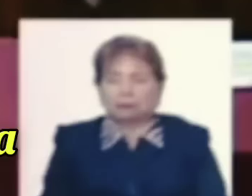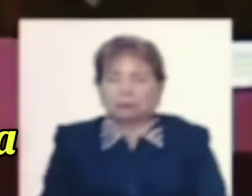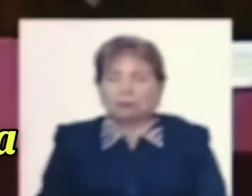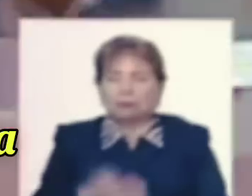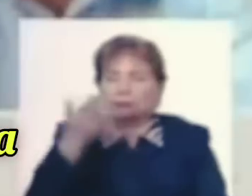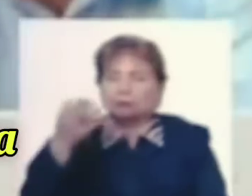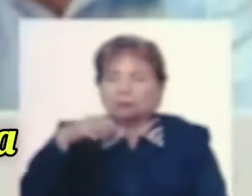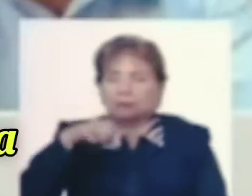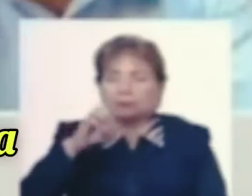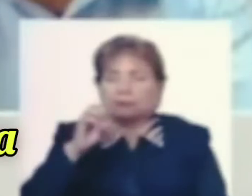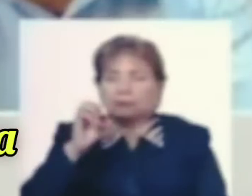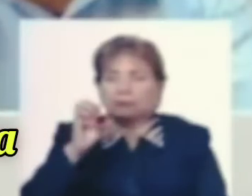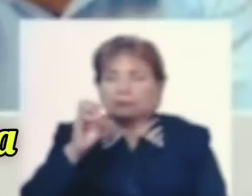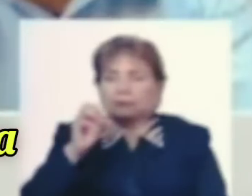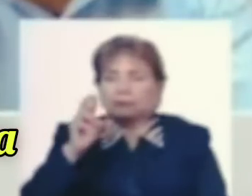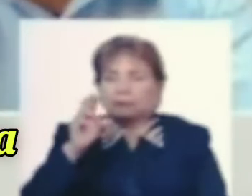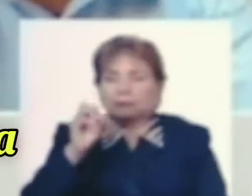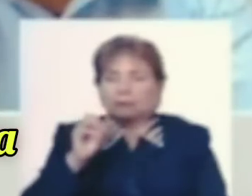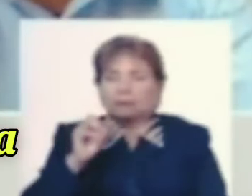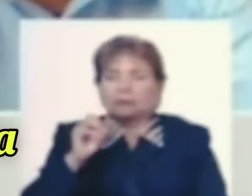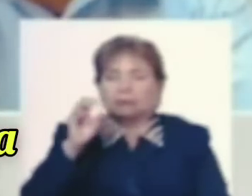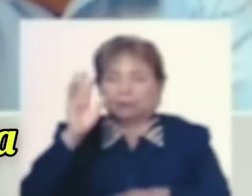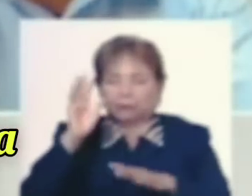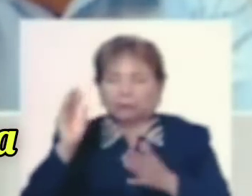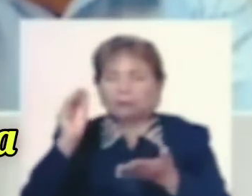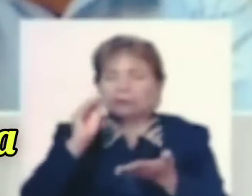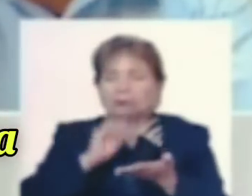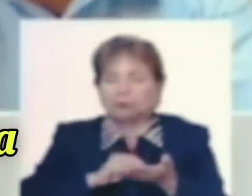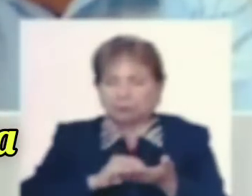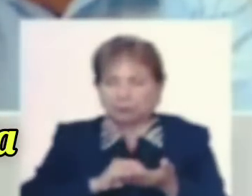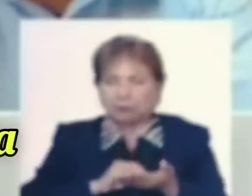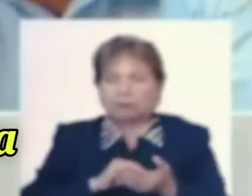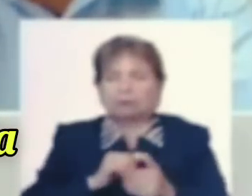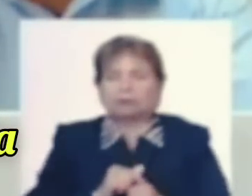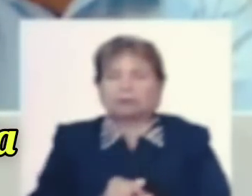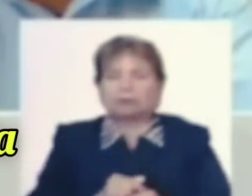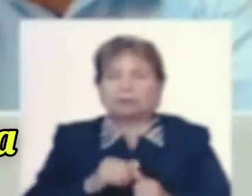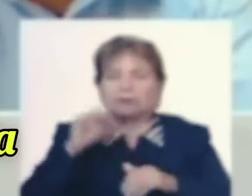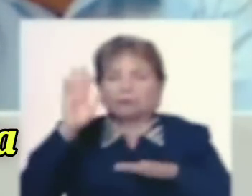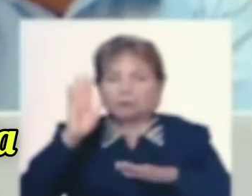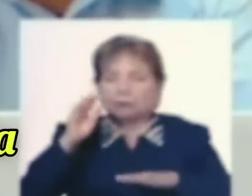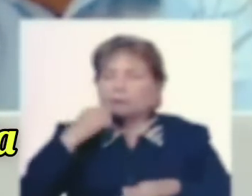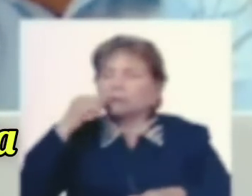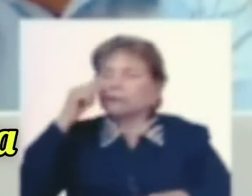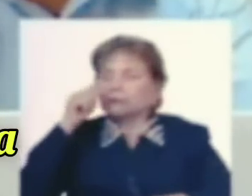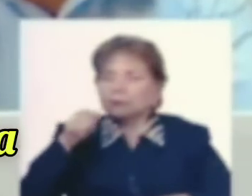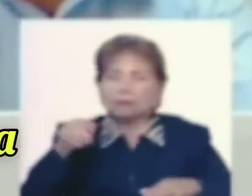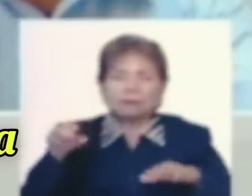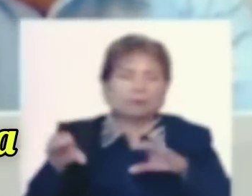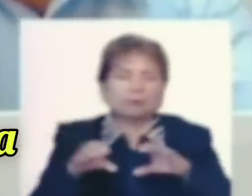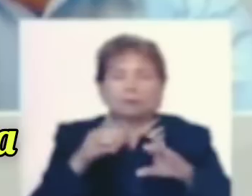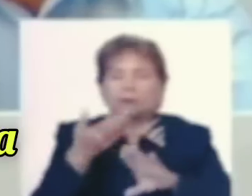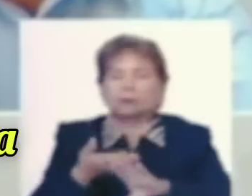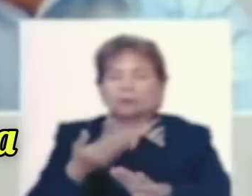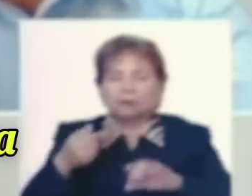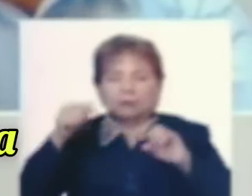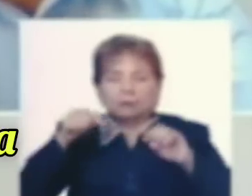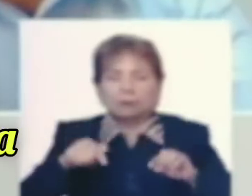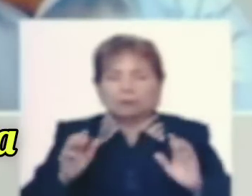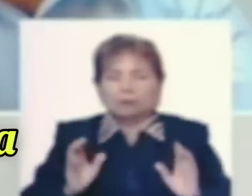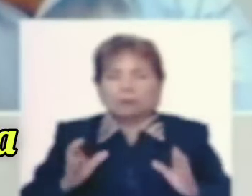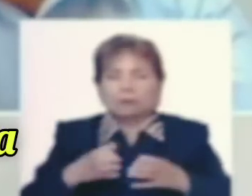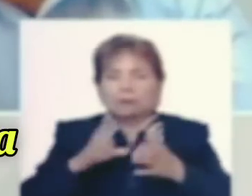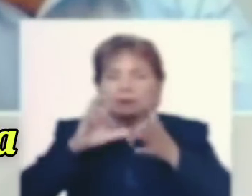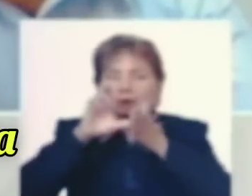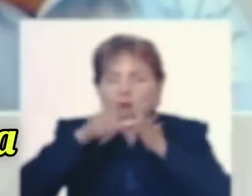Señor Pedro Castillo Terrones, vamos a reiterar el juramento que usted debe realizar ante esta comisión